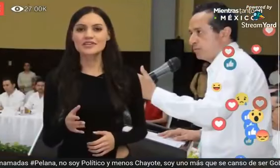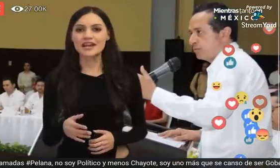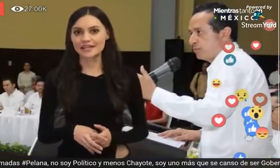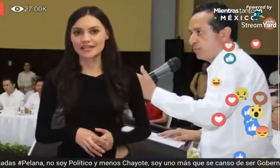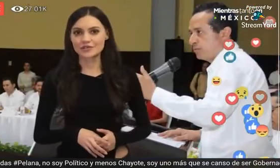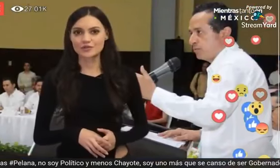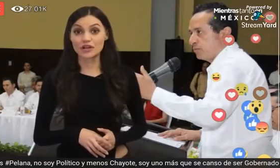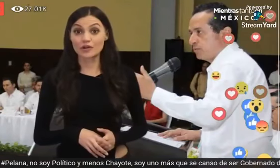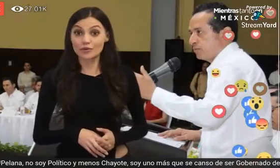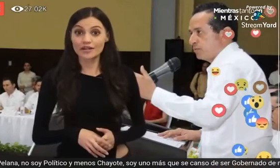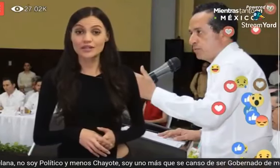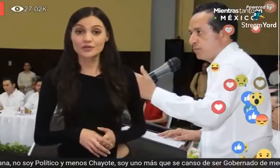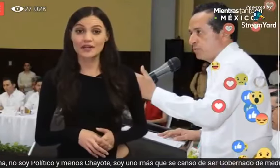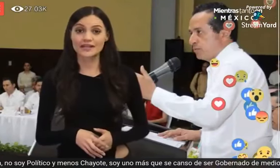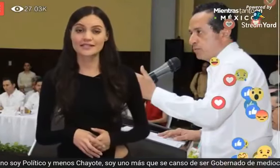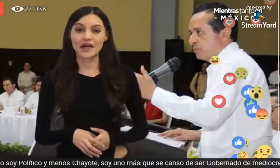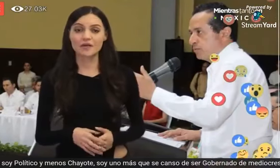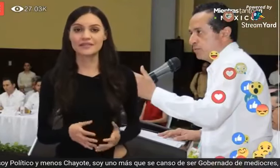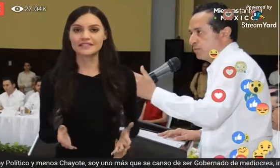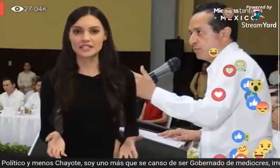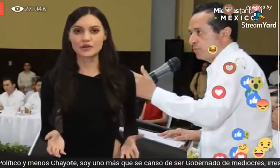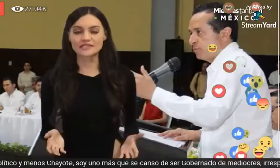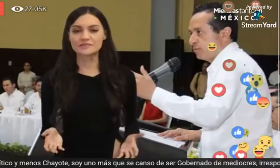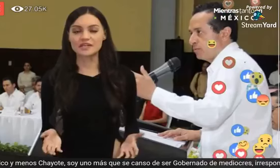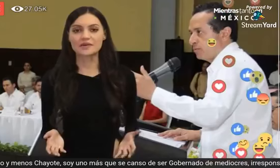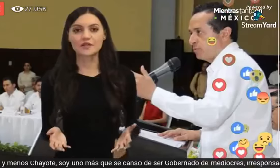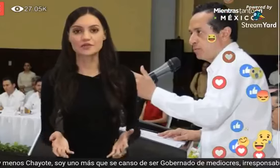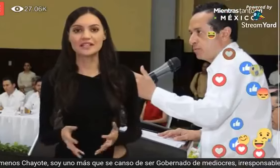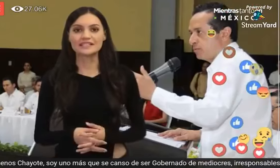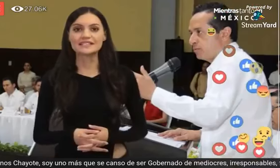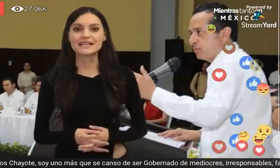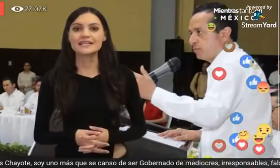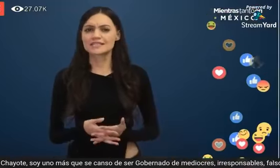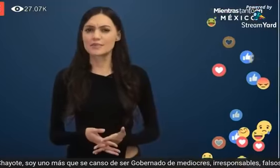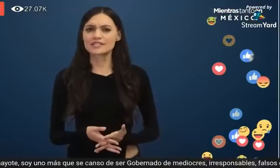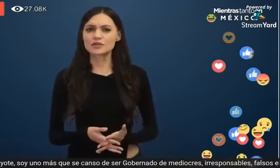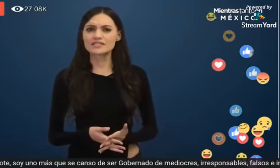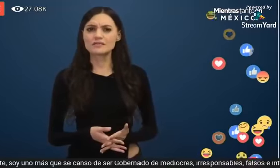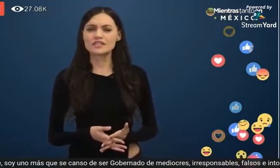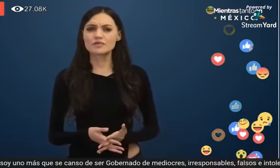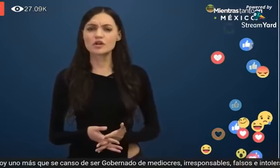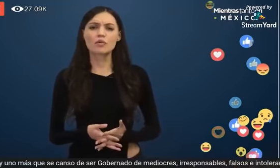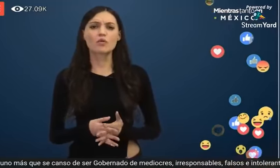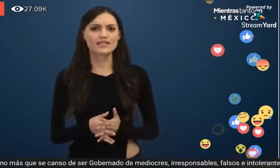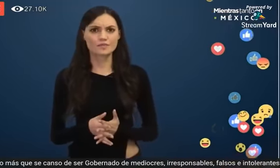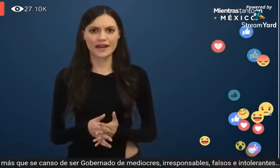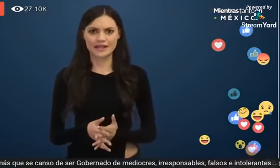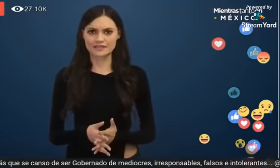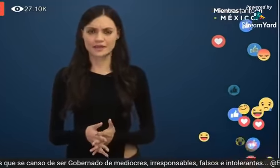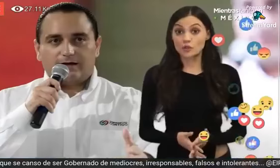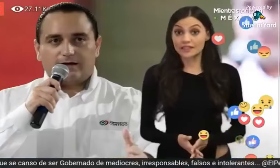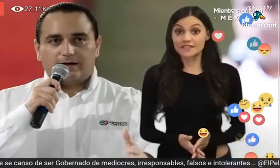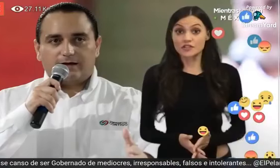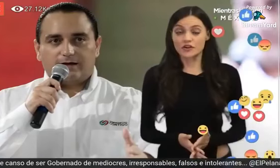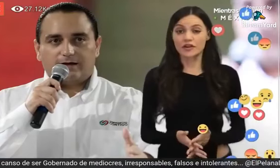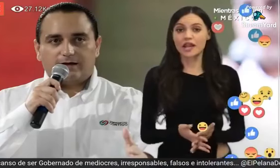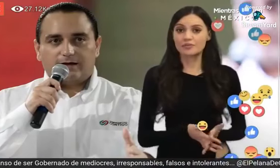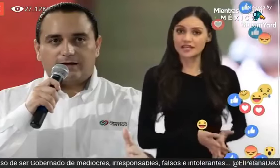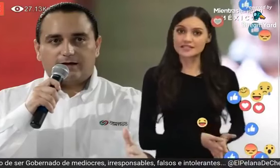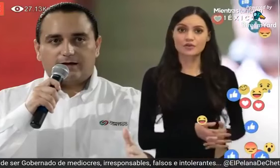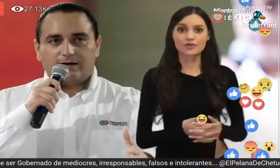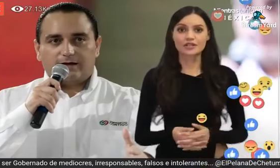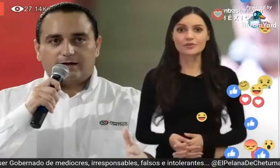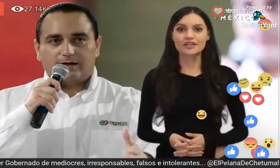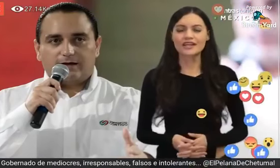Este personaje, que asumió la gubernatura del estado el 25 de septiembre de 2016, se presentó a sí mismo como una esperanza. Su antecesor,